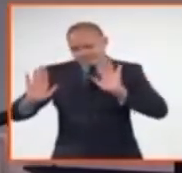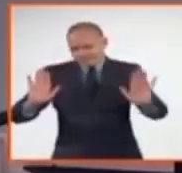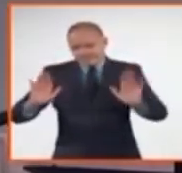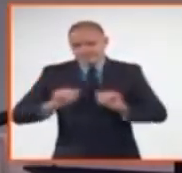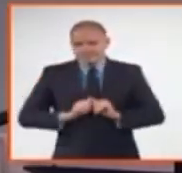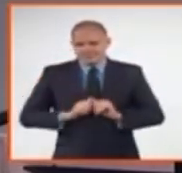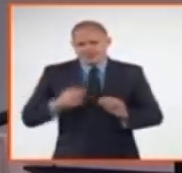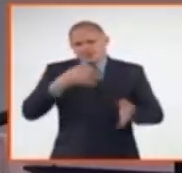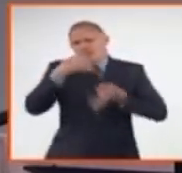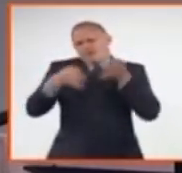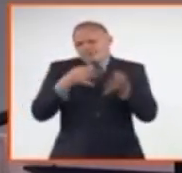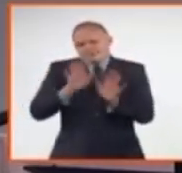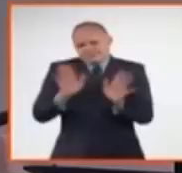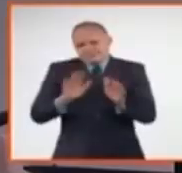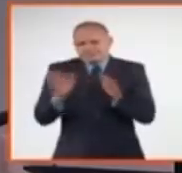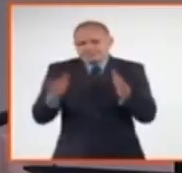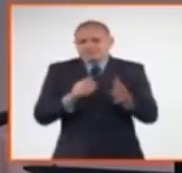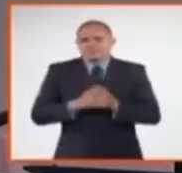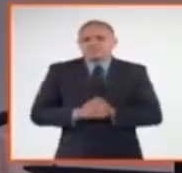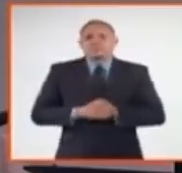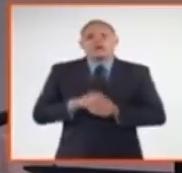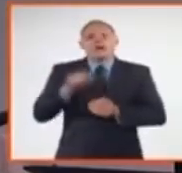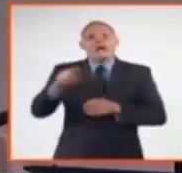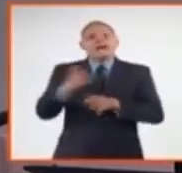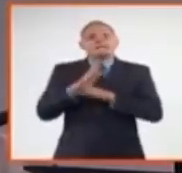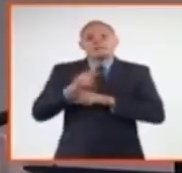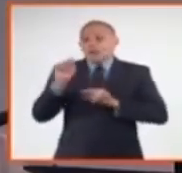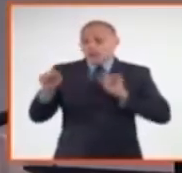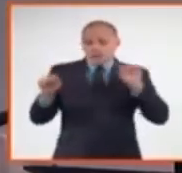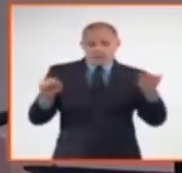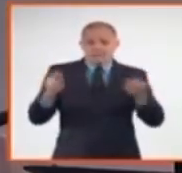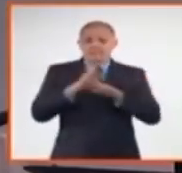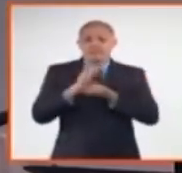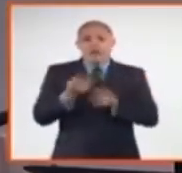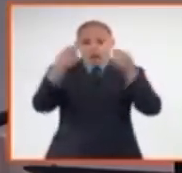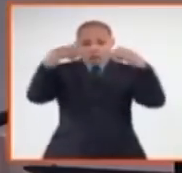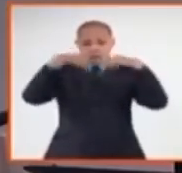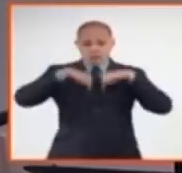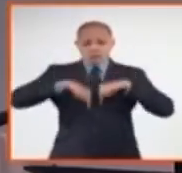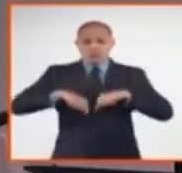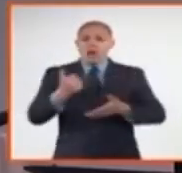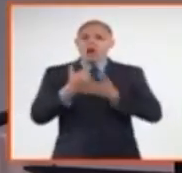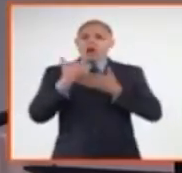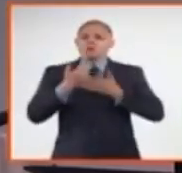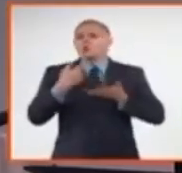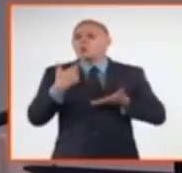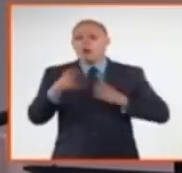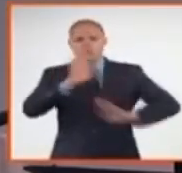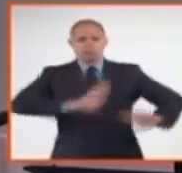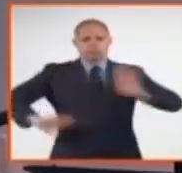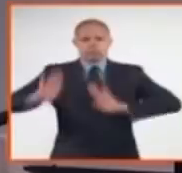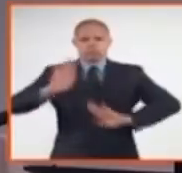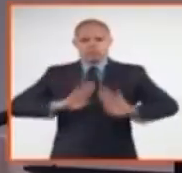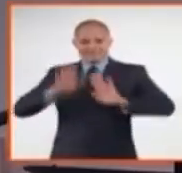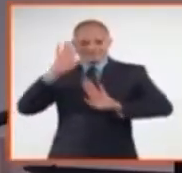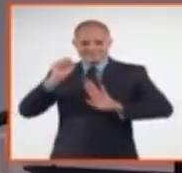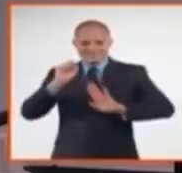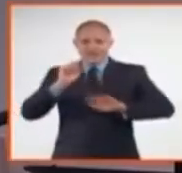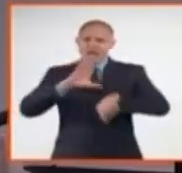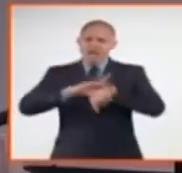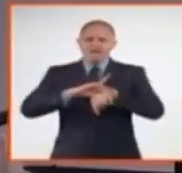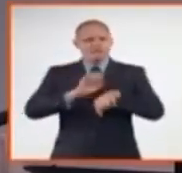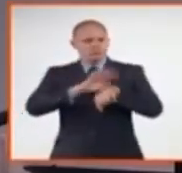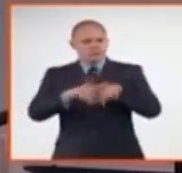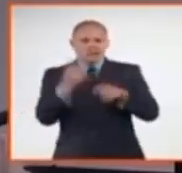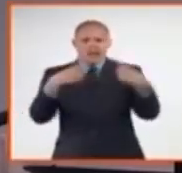inmunoglobulinas están bajas éstas están presentes o sea que le están dando una importancia una relevancia a la posibilidad de que se induzca